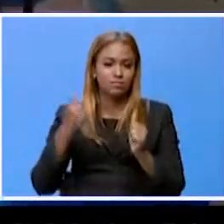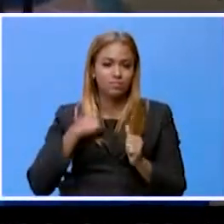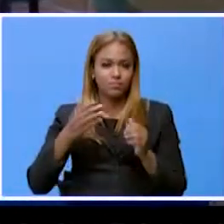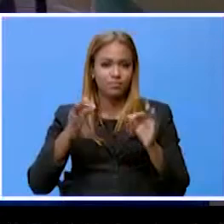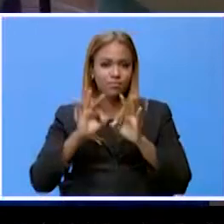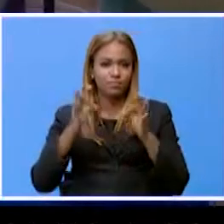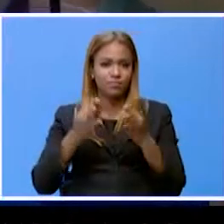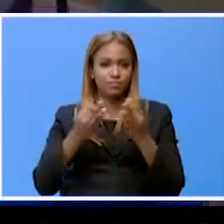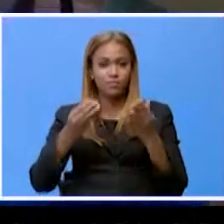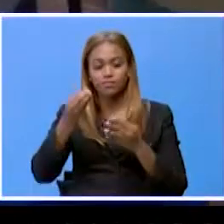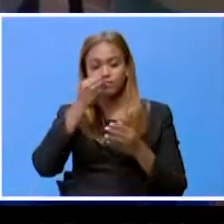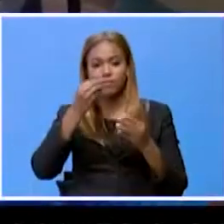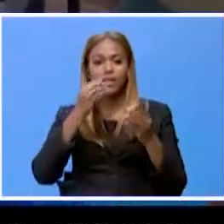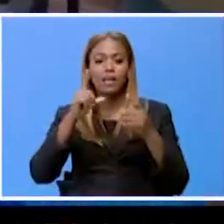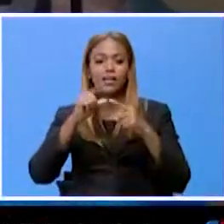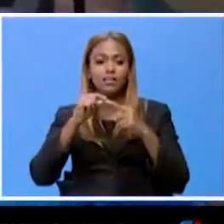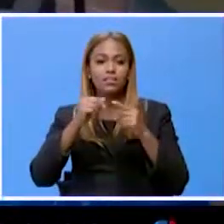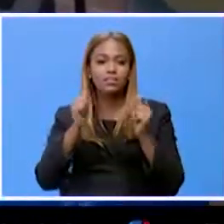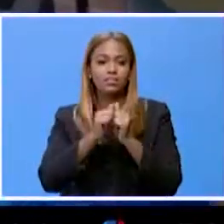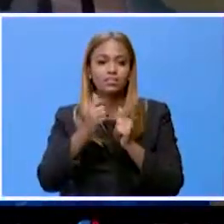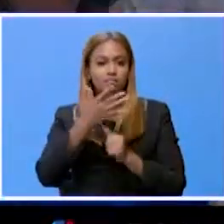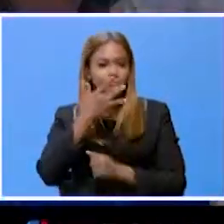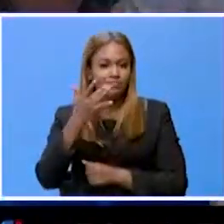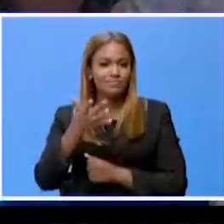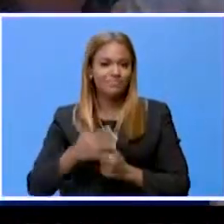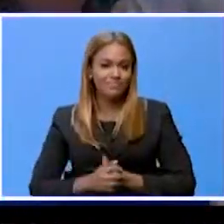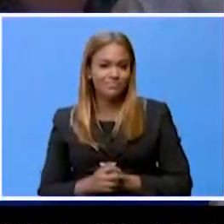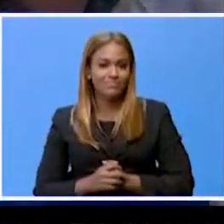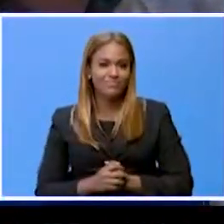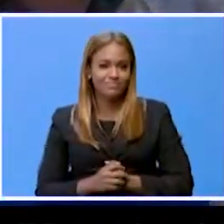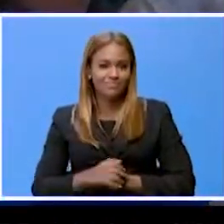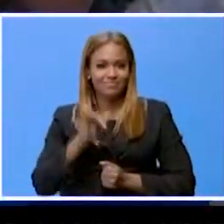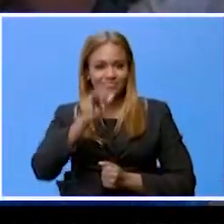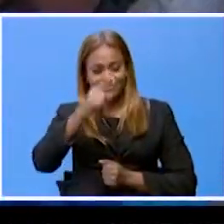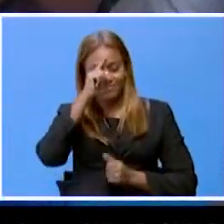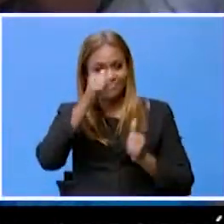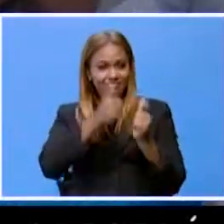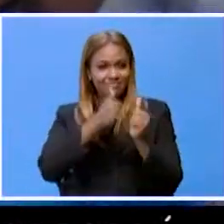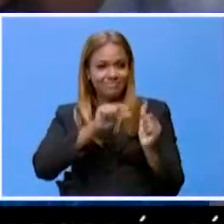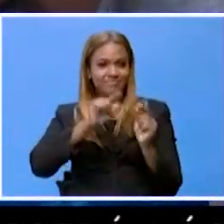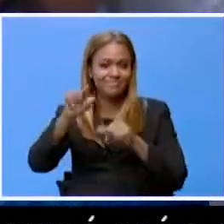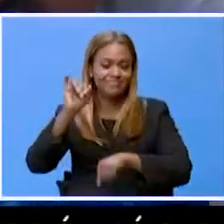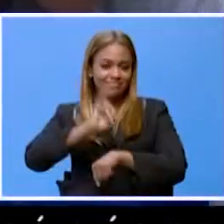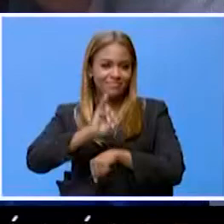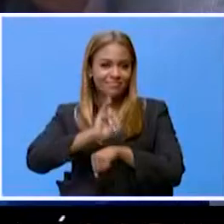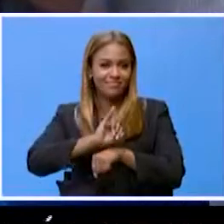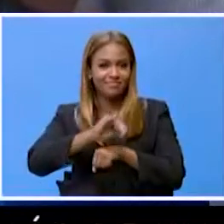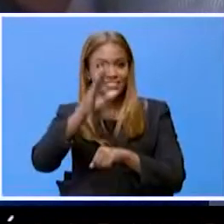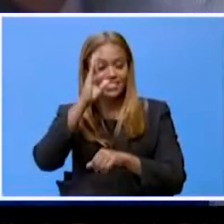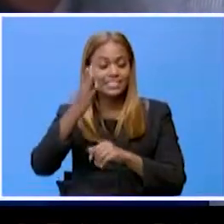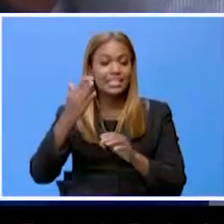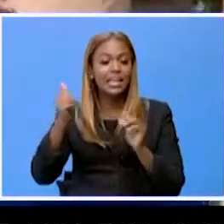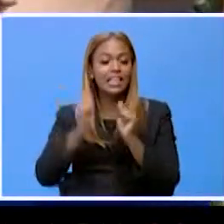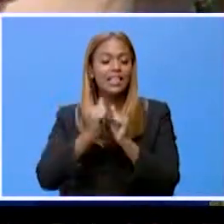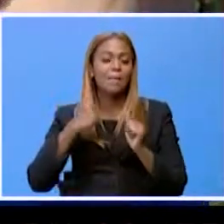mucho y a comer habichuela con dulce, eso. Esto es para uno ir a la iglesia y pasarla en casa tranquilo. Las